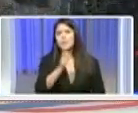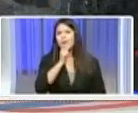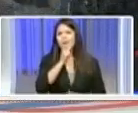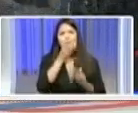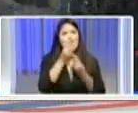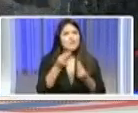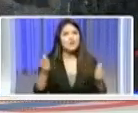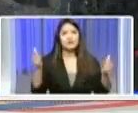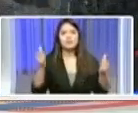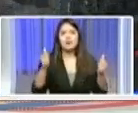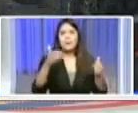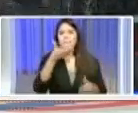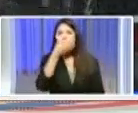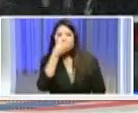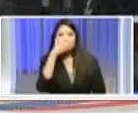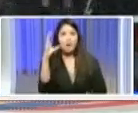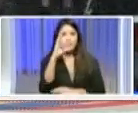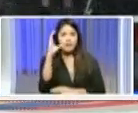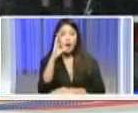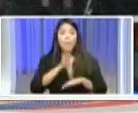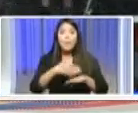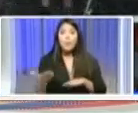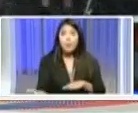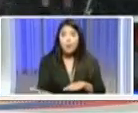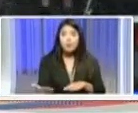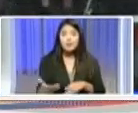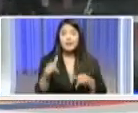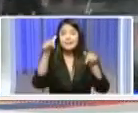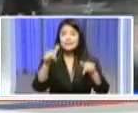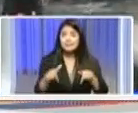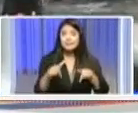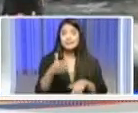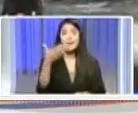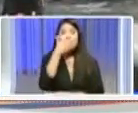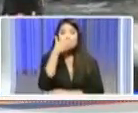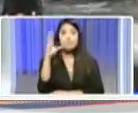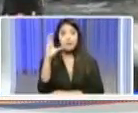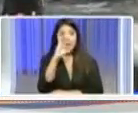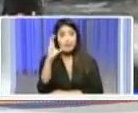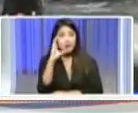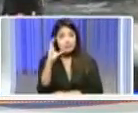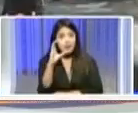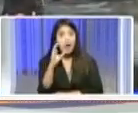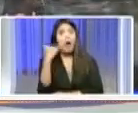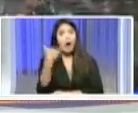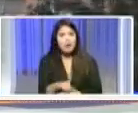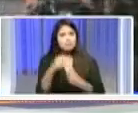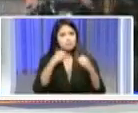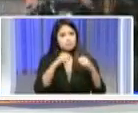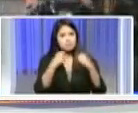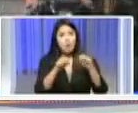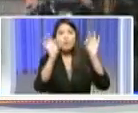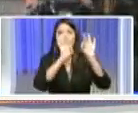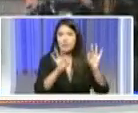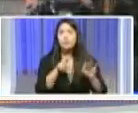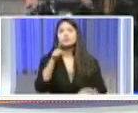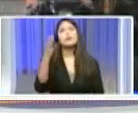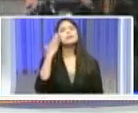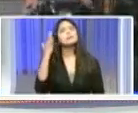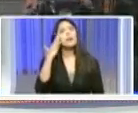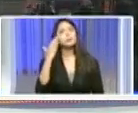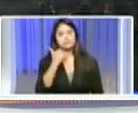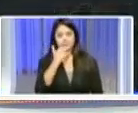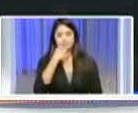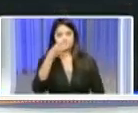criminalidad paramilitarizada, porque el crimen se ha paramilitarizado y está aplicando métodos. Ustedes saben una